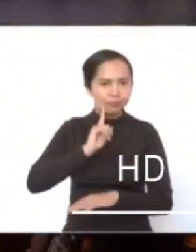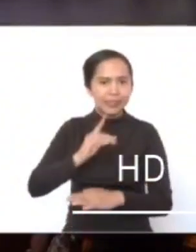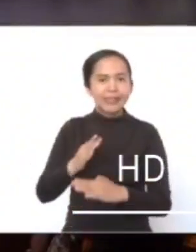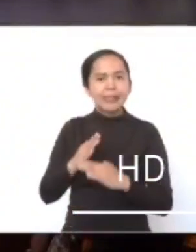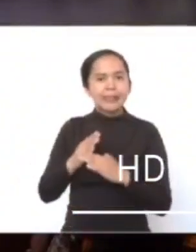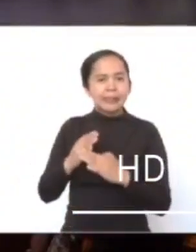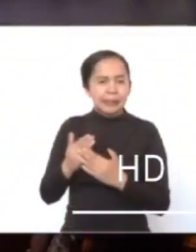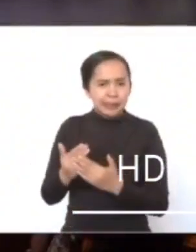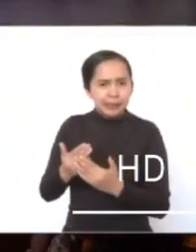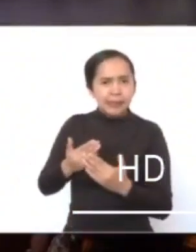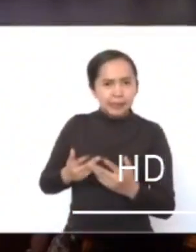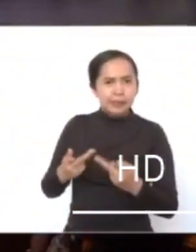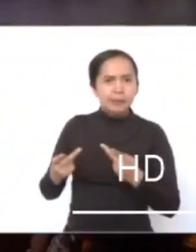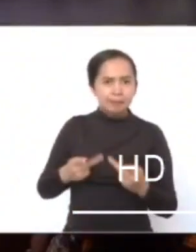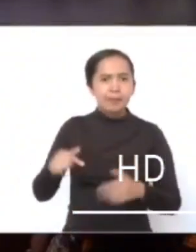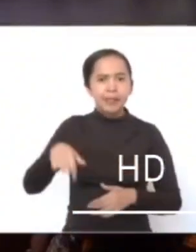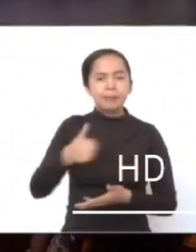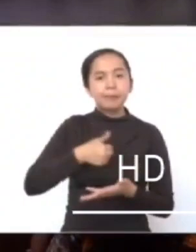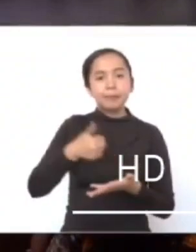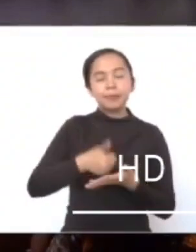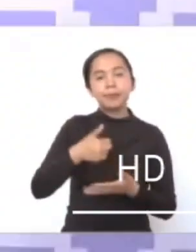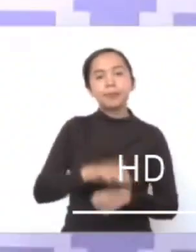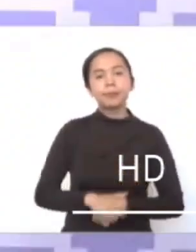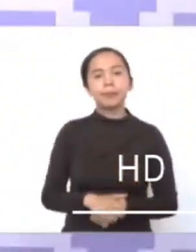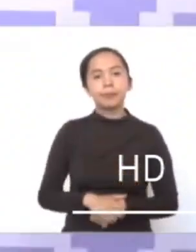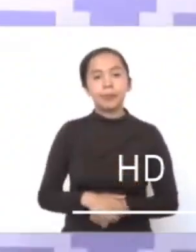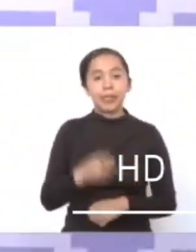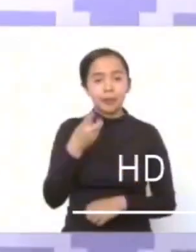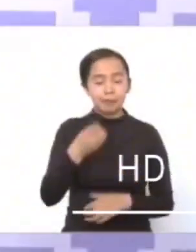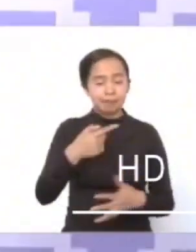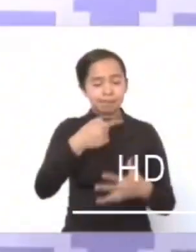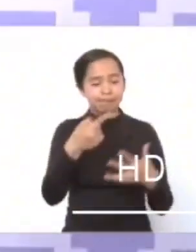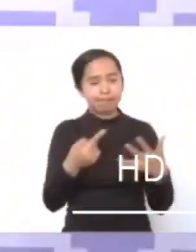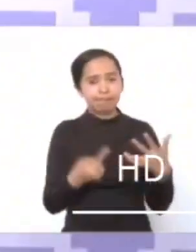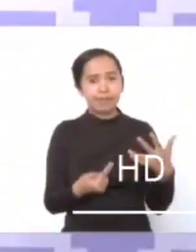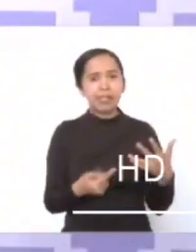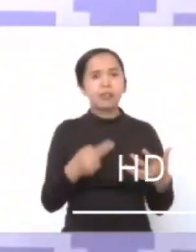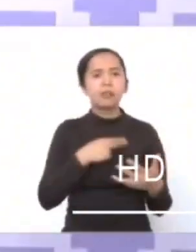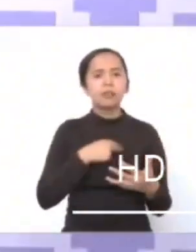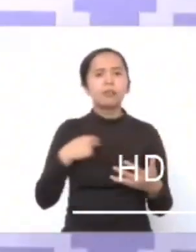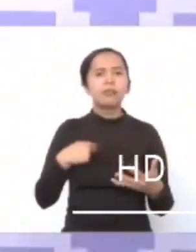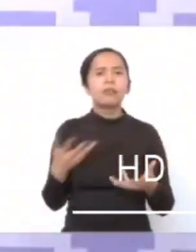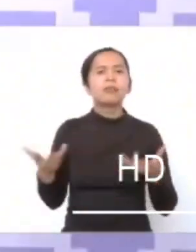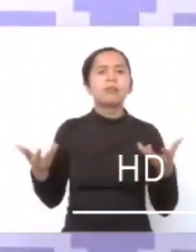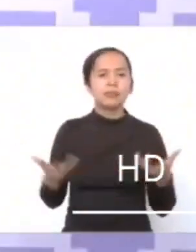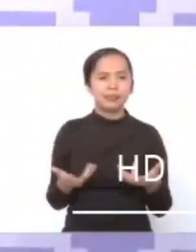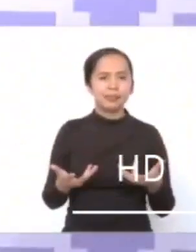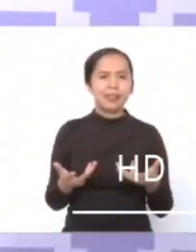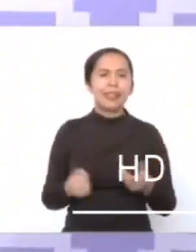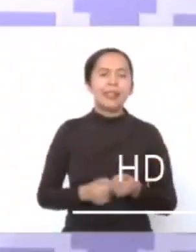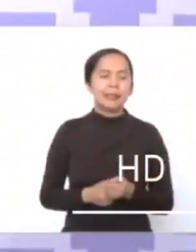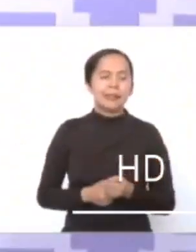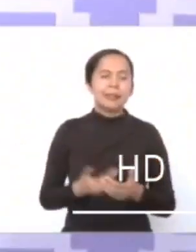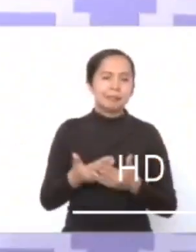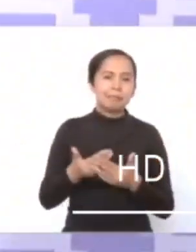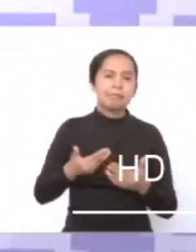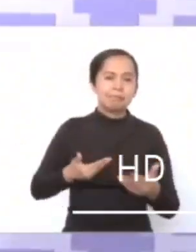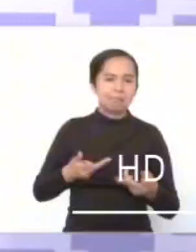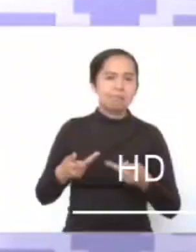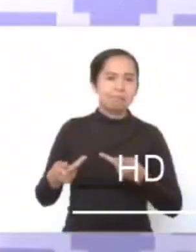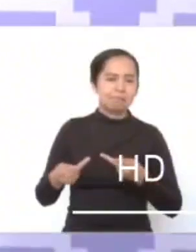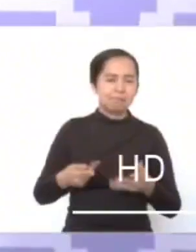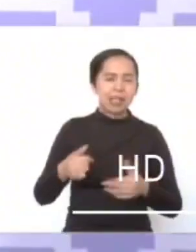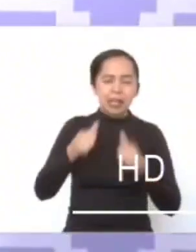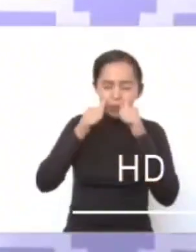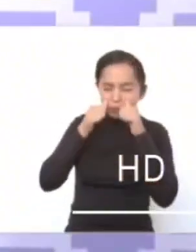y las niñas de nuestra ciudad. Este modelo nos ha permitido establecer estrategias de prevención,